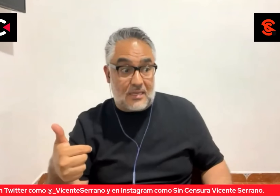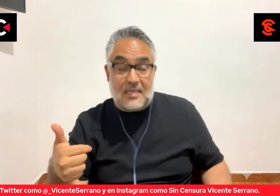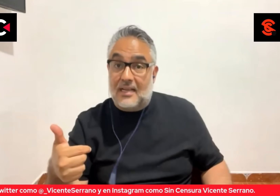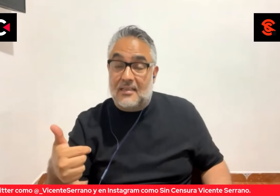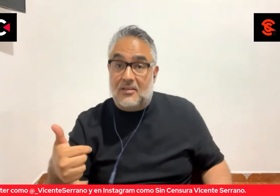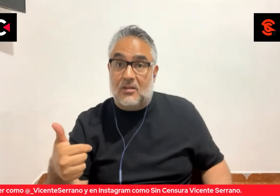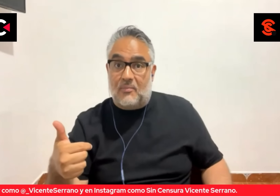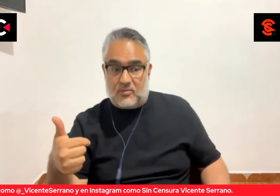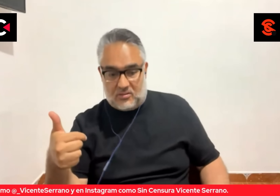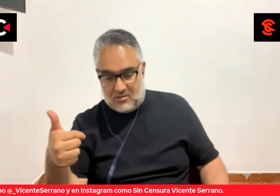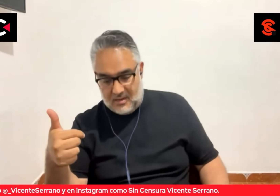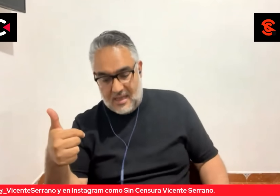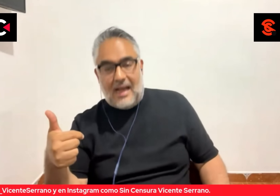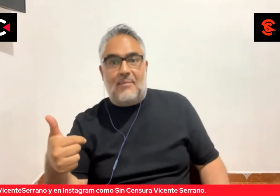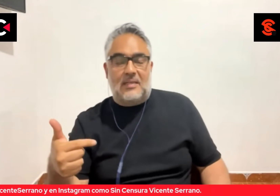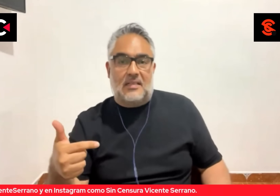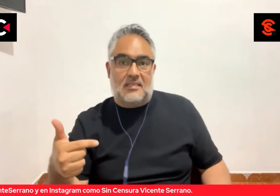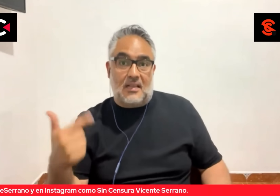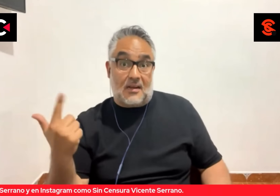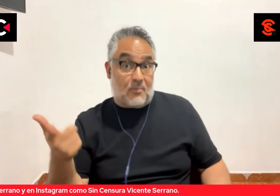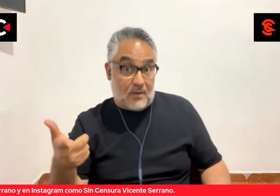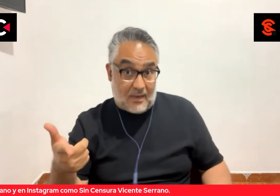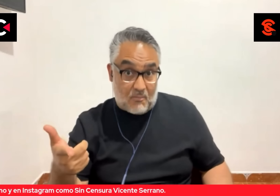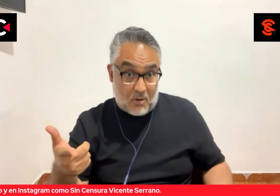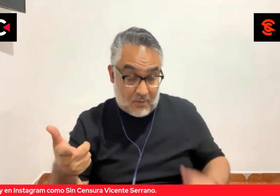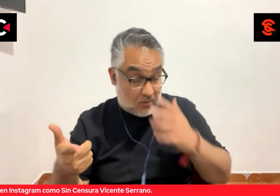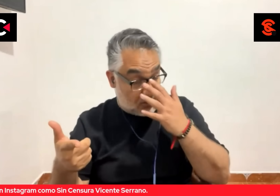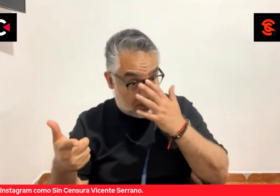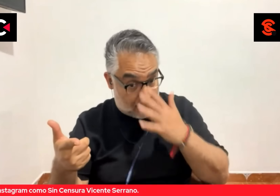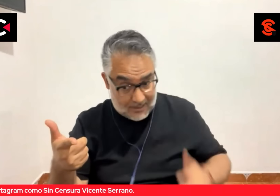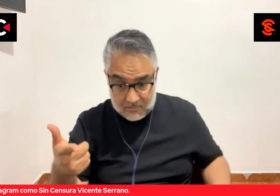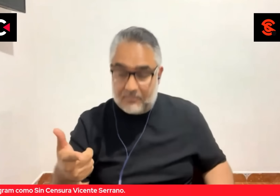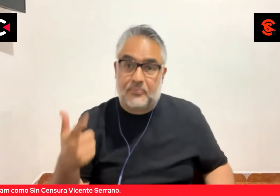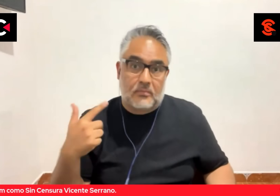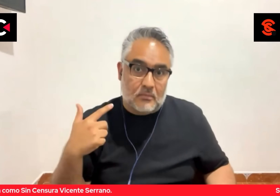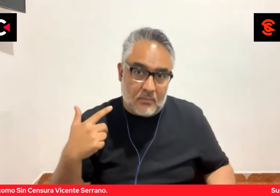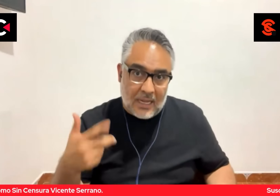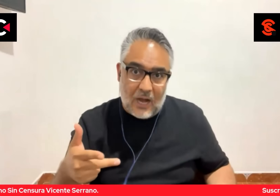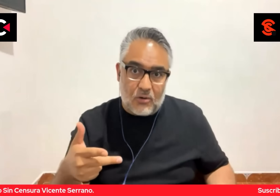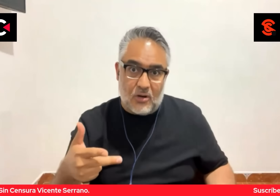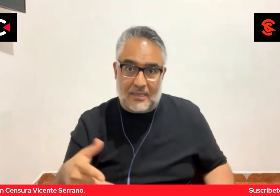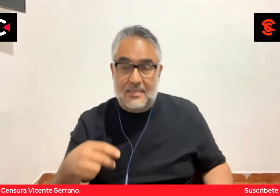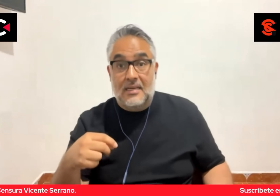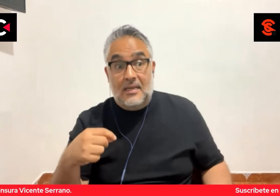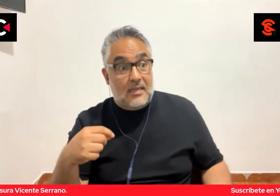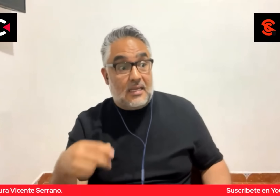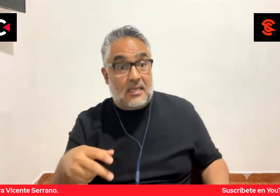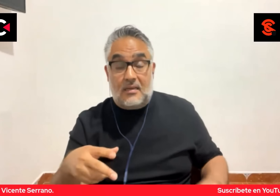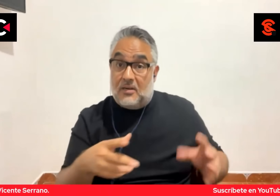que busca ser candidato de la oposición a la presidencia de la República, el propio Silvano